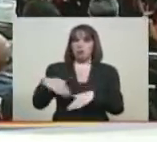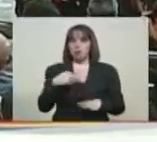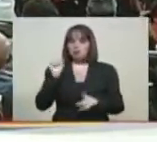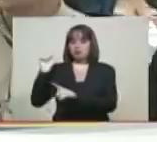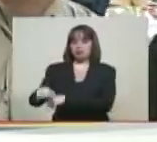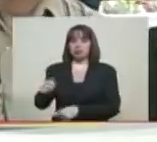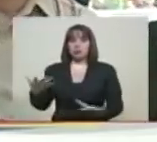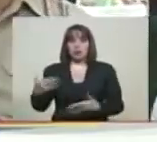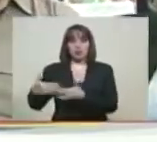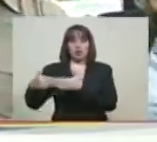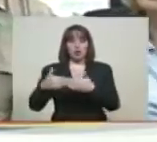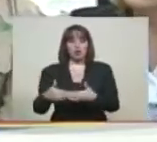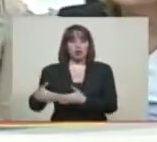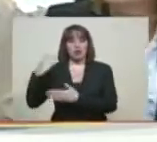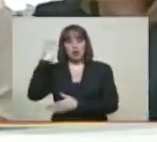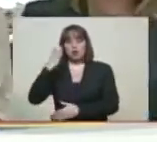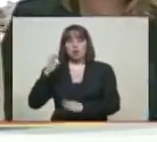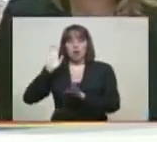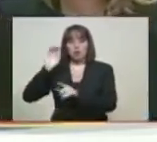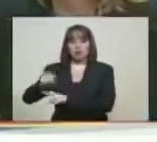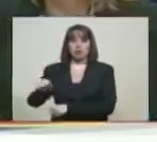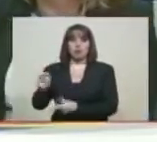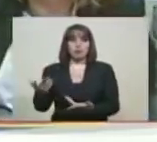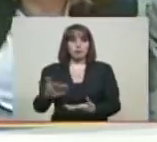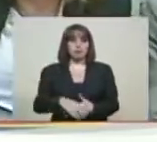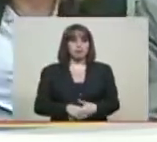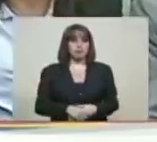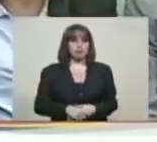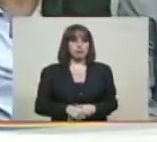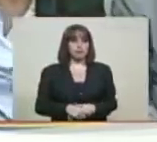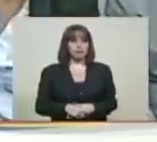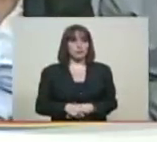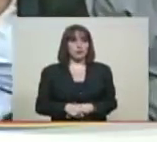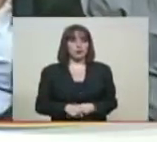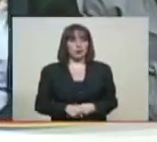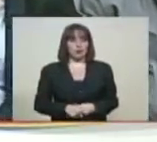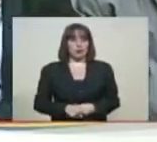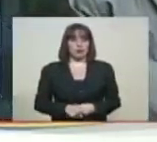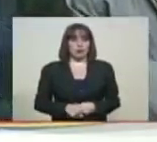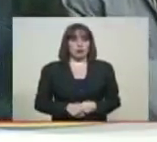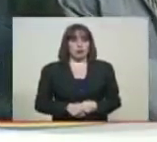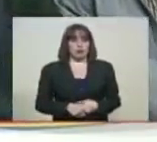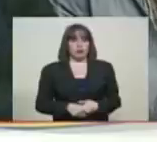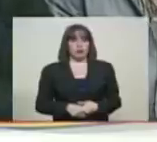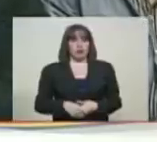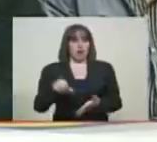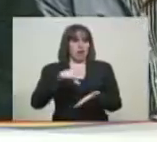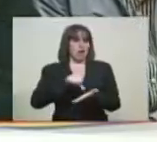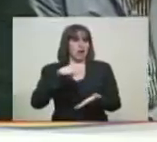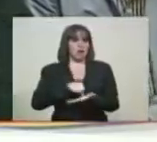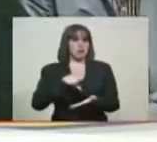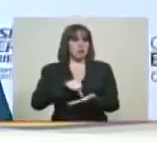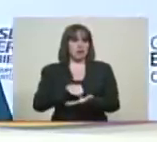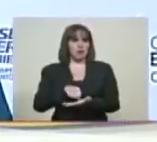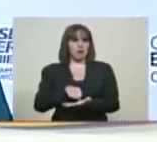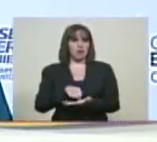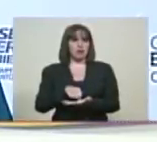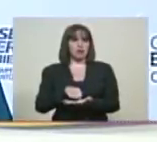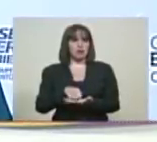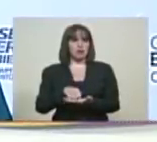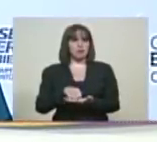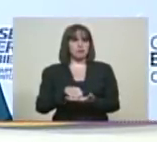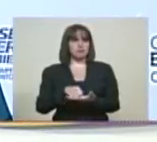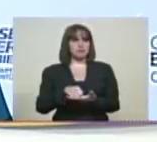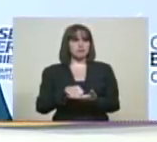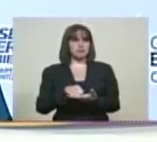en el foro económico mundial de san petesburgo una ciudad hermosísima que fue la capital del